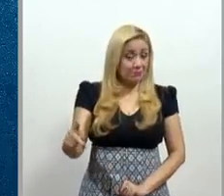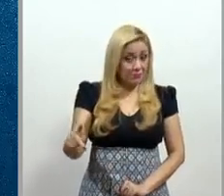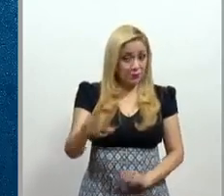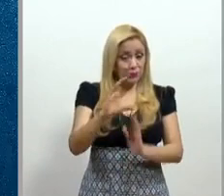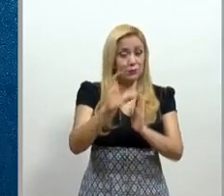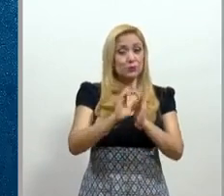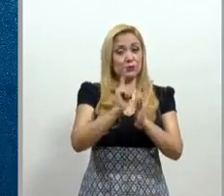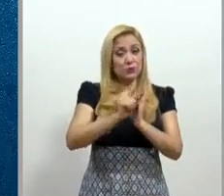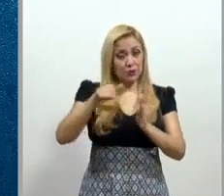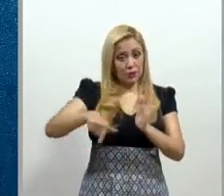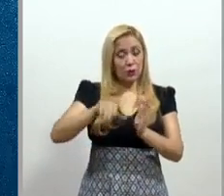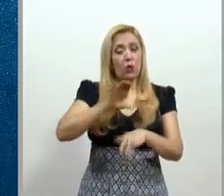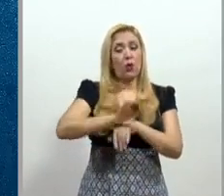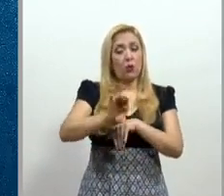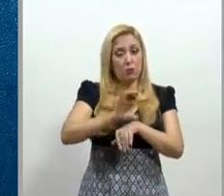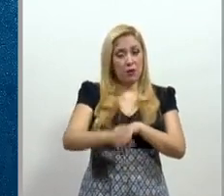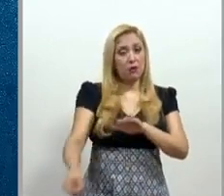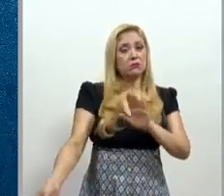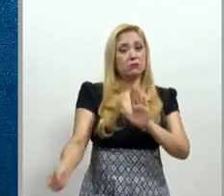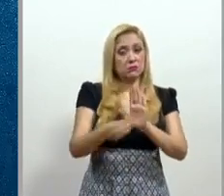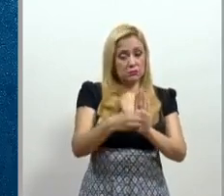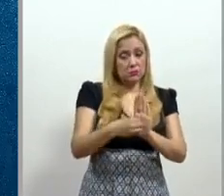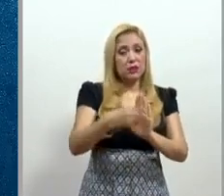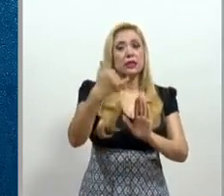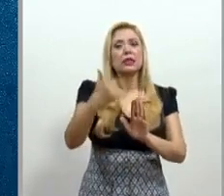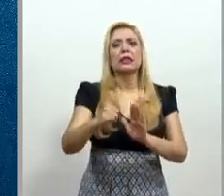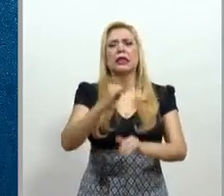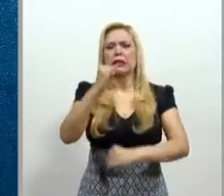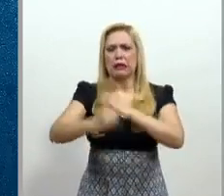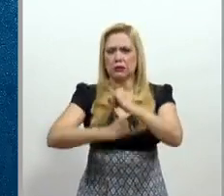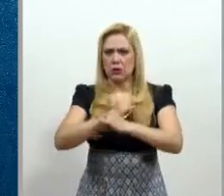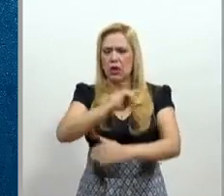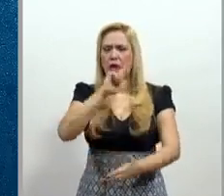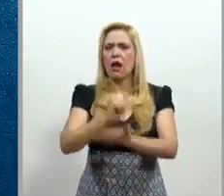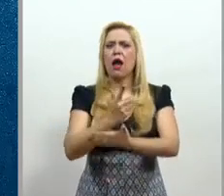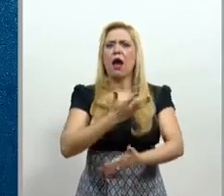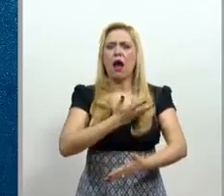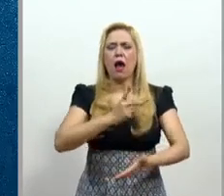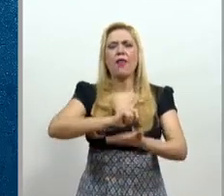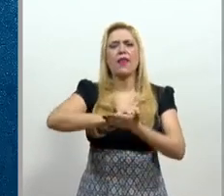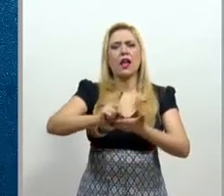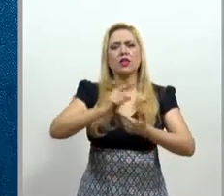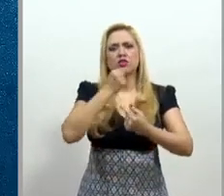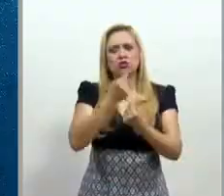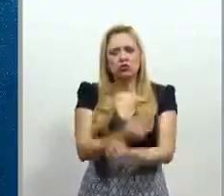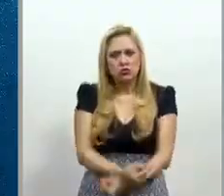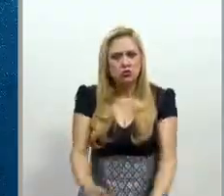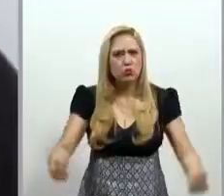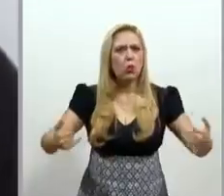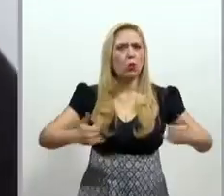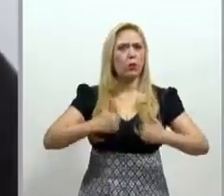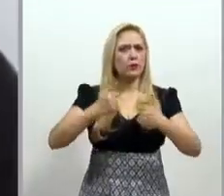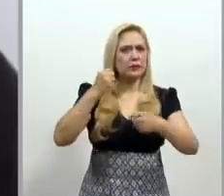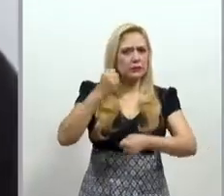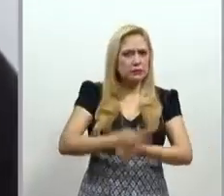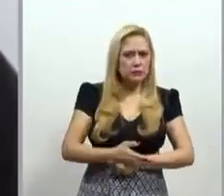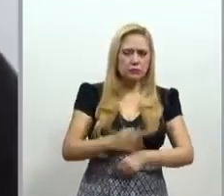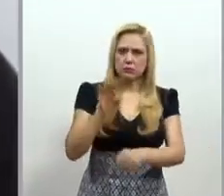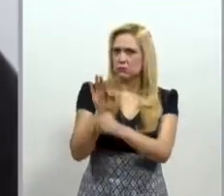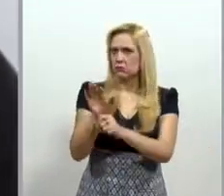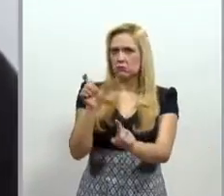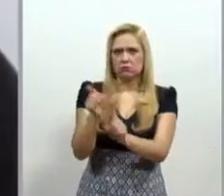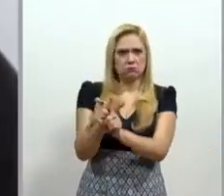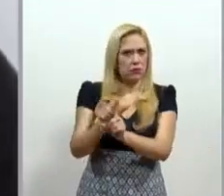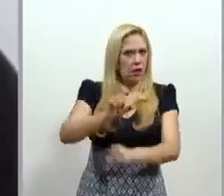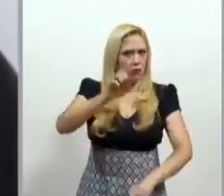Constitución colombiana, y también hay una serie de tratados internacionales que reconocen unos estándares de protección. Y en esa